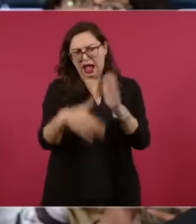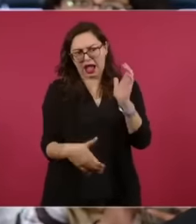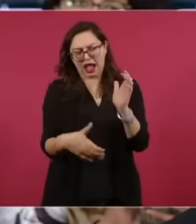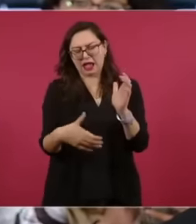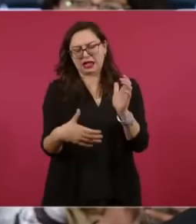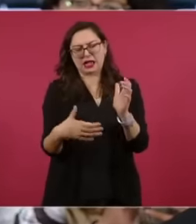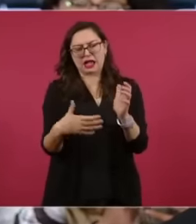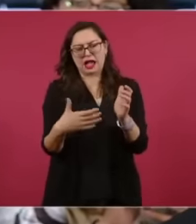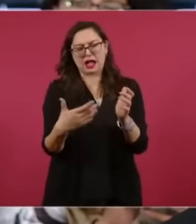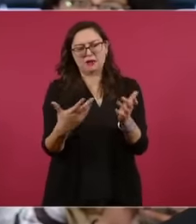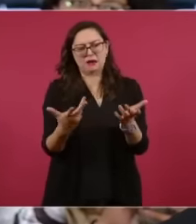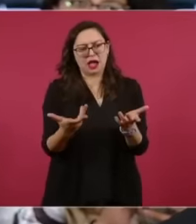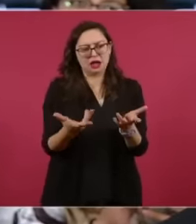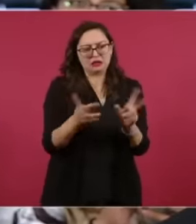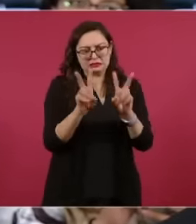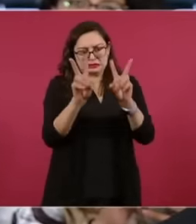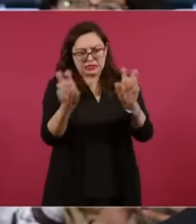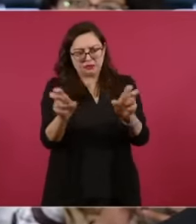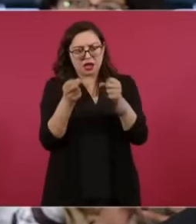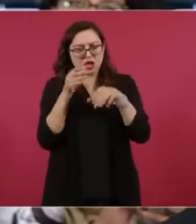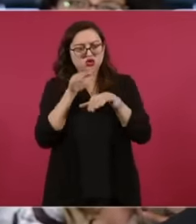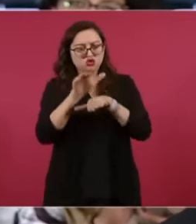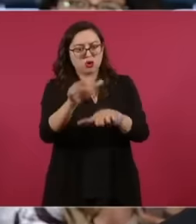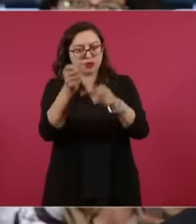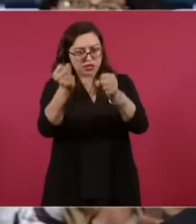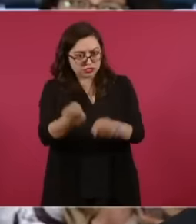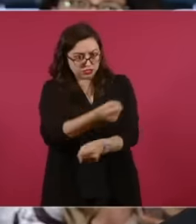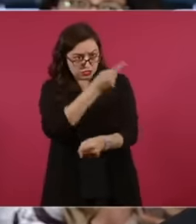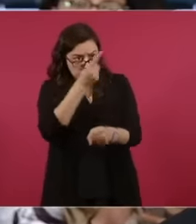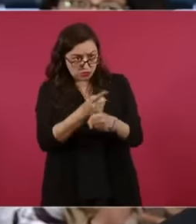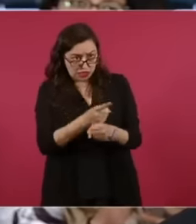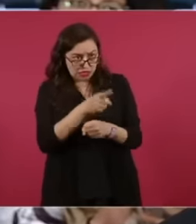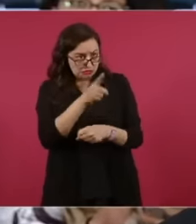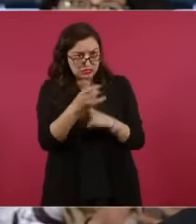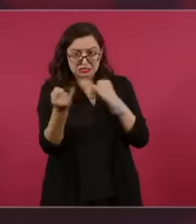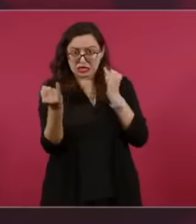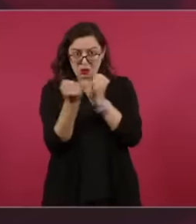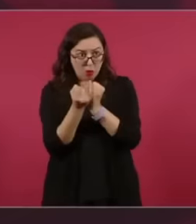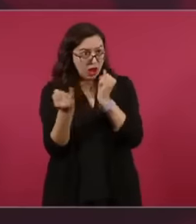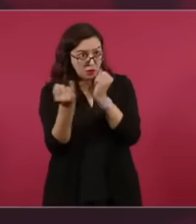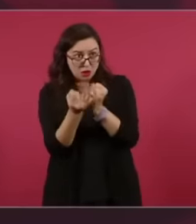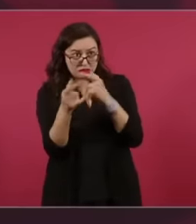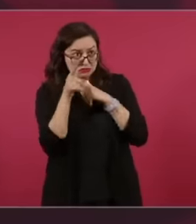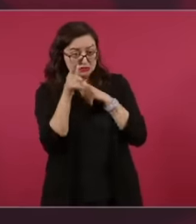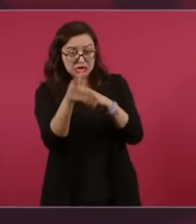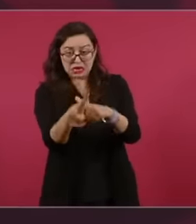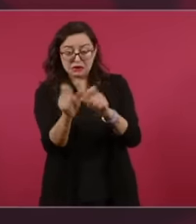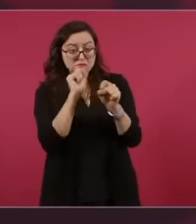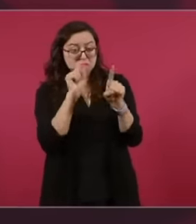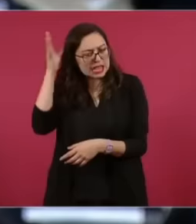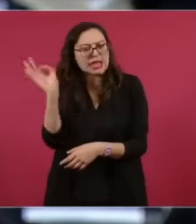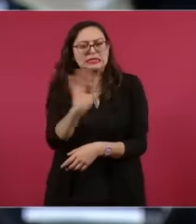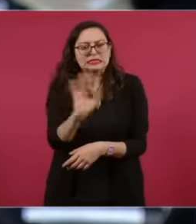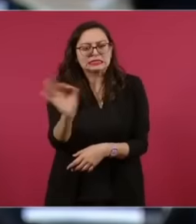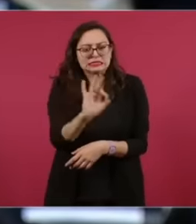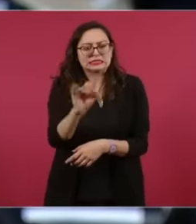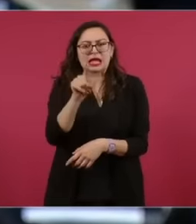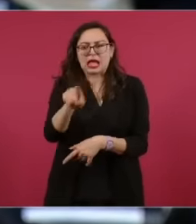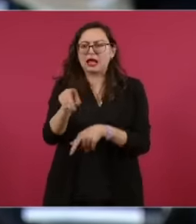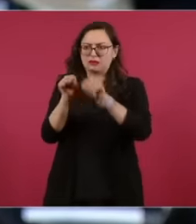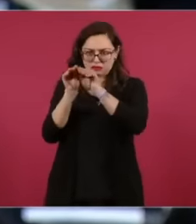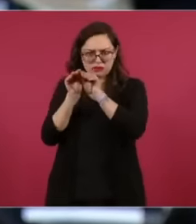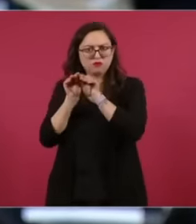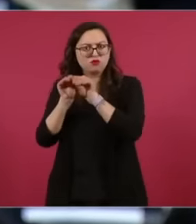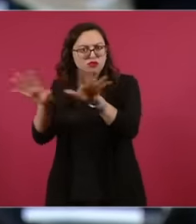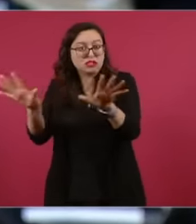inseguridad, hablando de todo lo que se está ejerciendo a pesar de las cifras y los datos que se tienen reportados? Pues es una de las principales demandas del